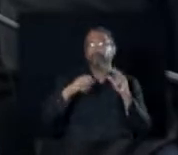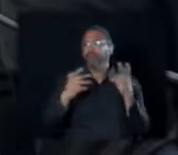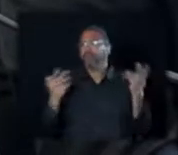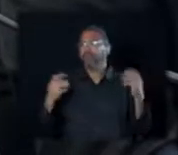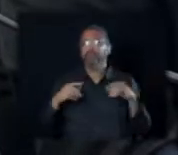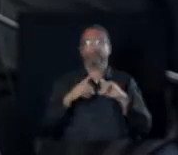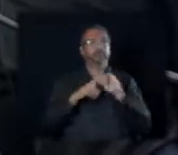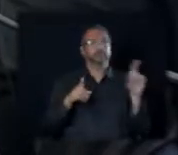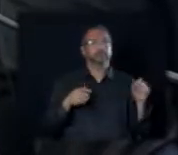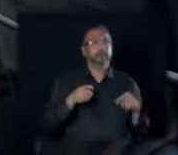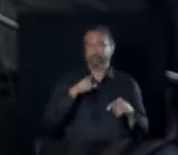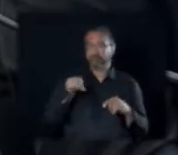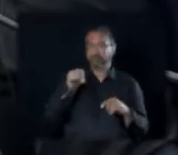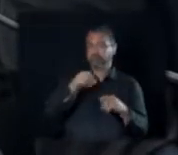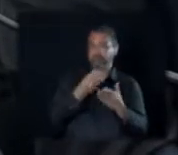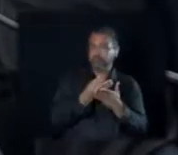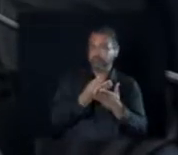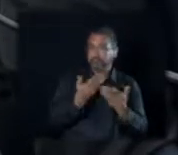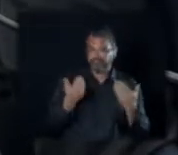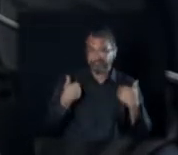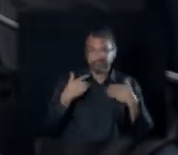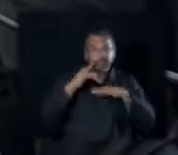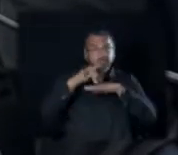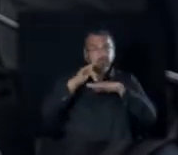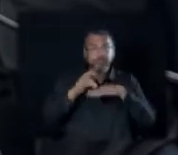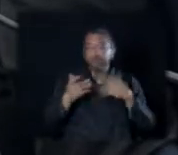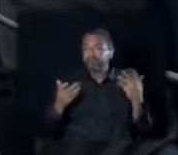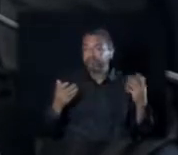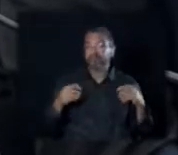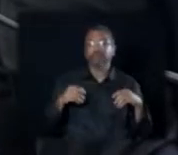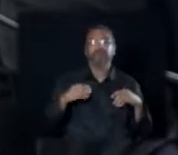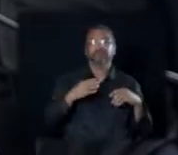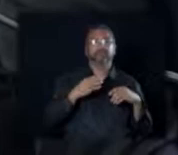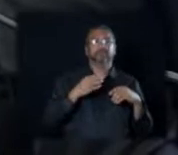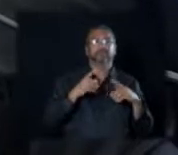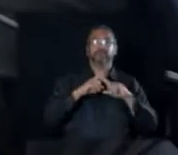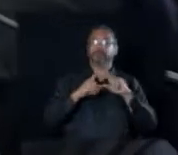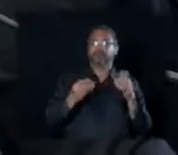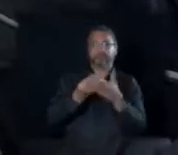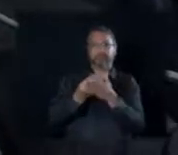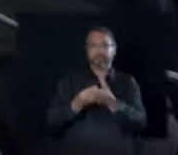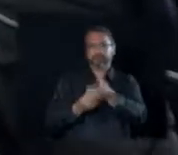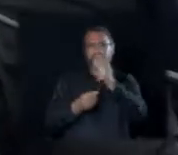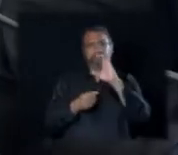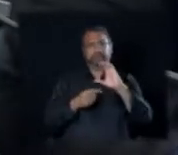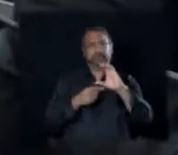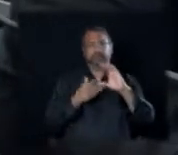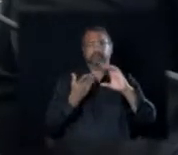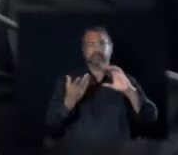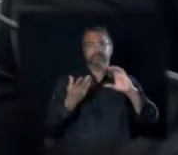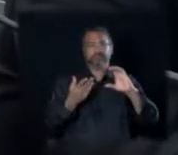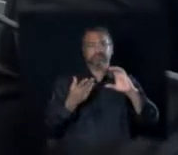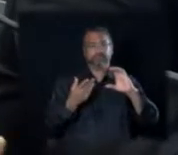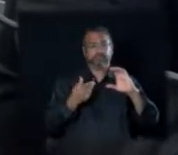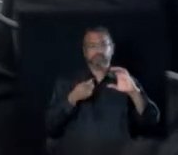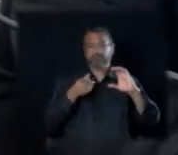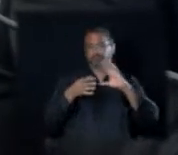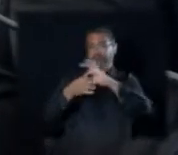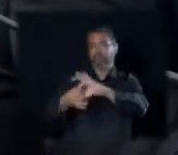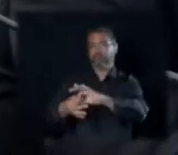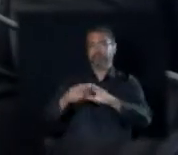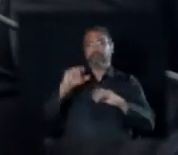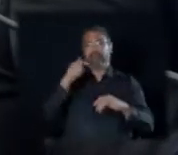si había una agencia que quizás tenía recursos o liquidez, lo más probable era que ese dinero se